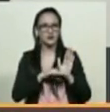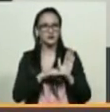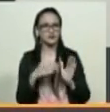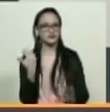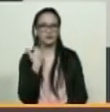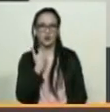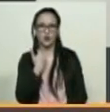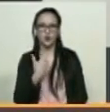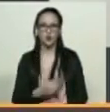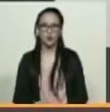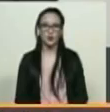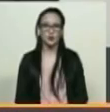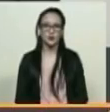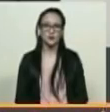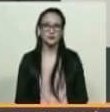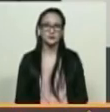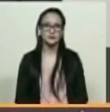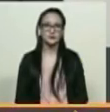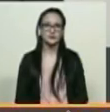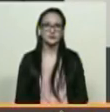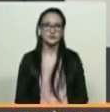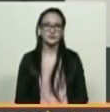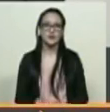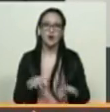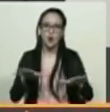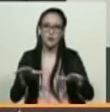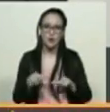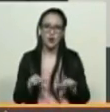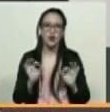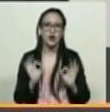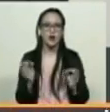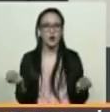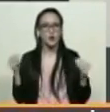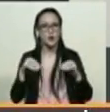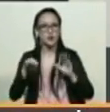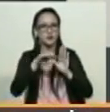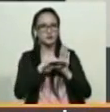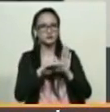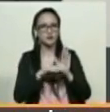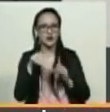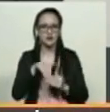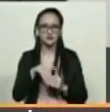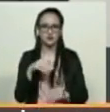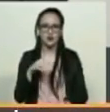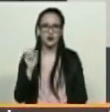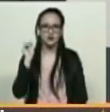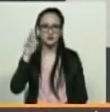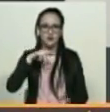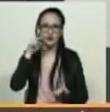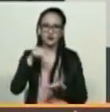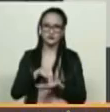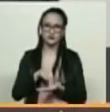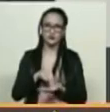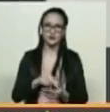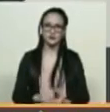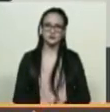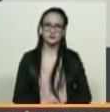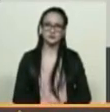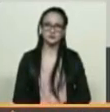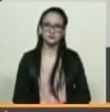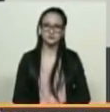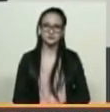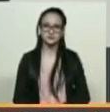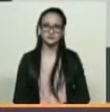vencidos. No, en modo alguno, está convocada o está en este acuerdo la convocatoria de elecciones de Asamblea Nacional. Siguiente